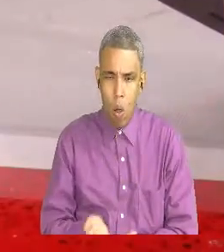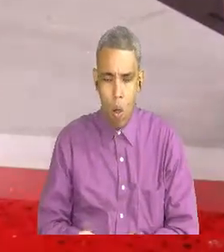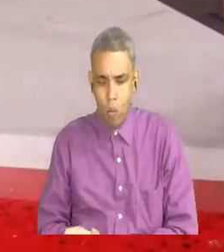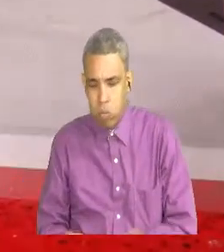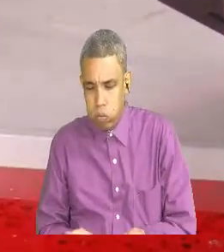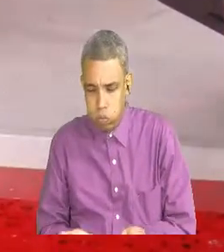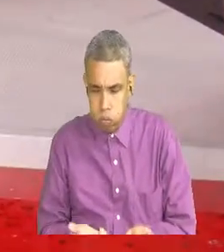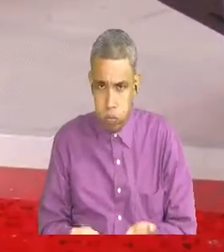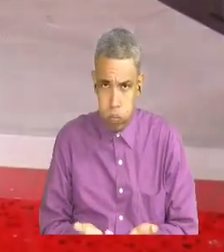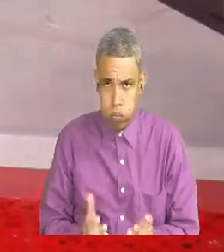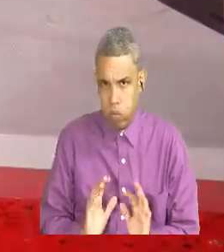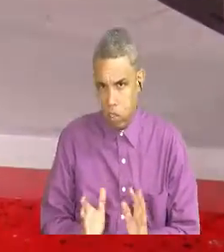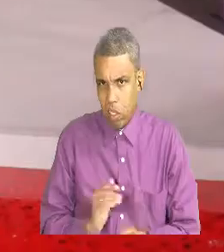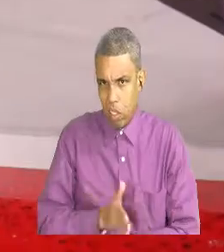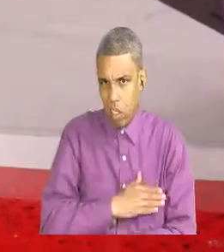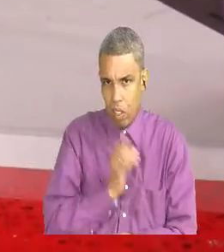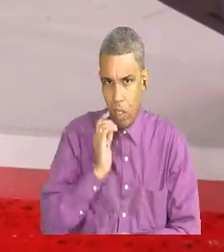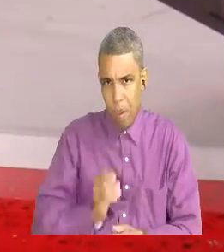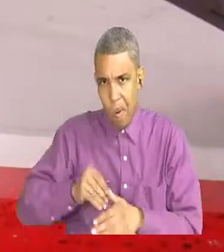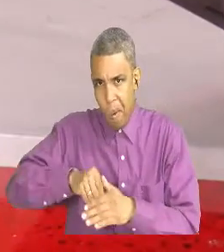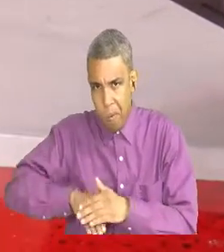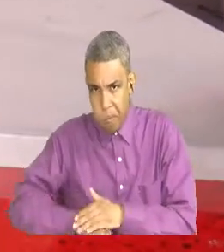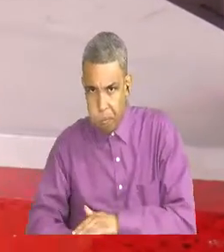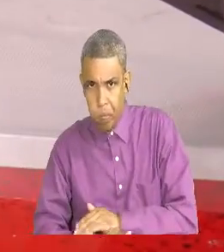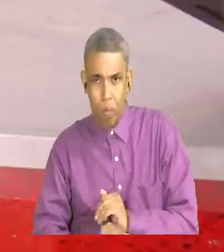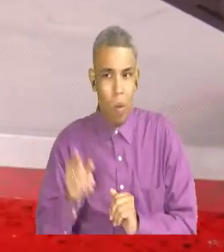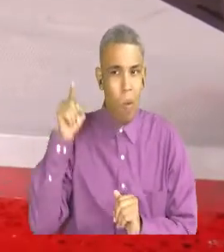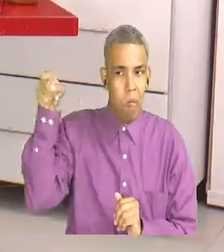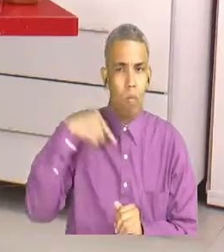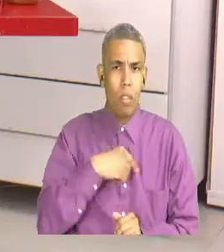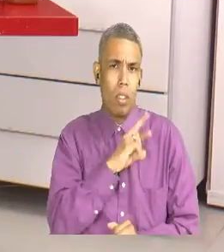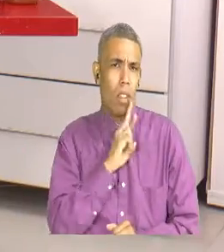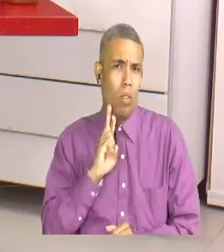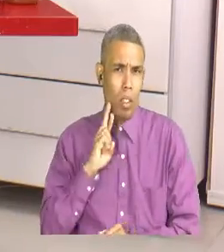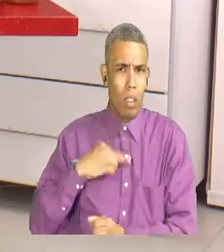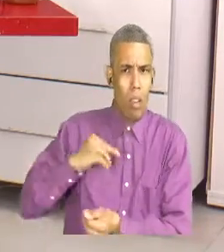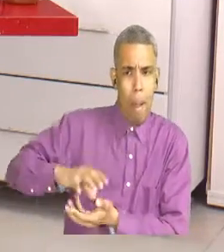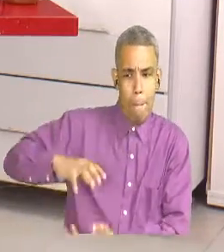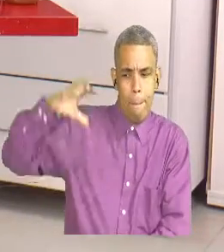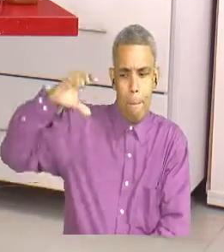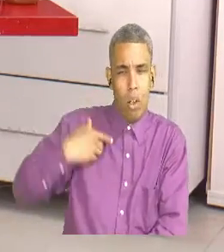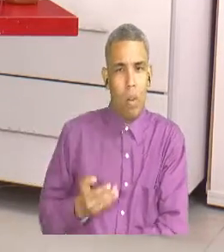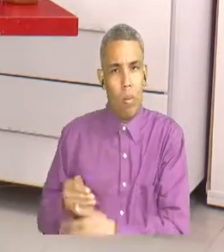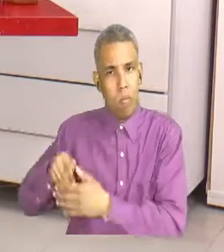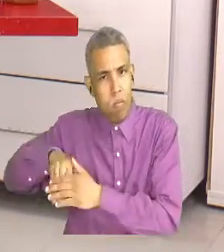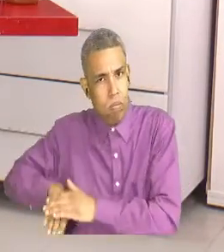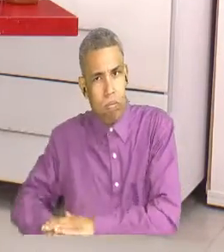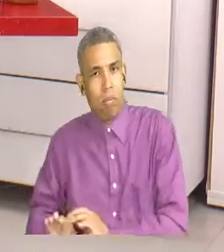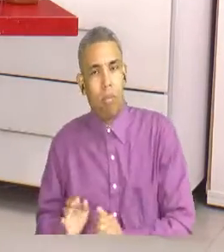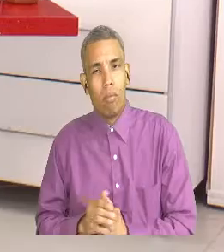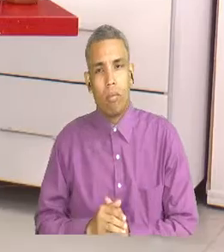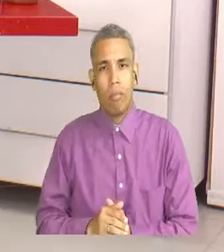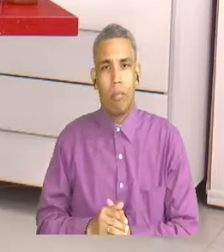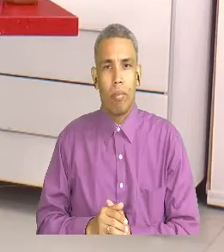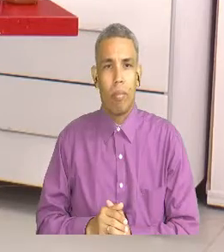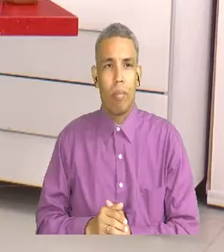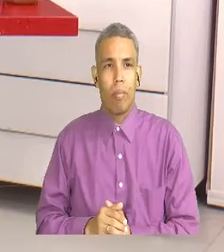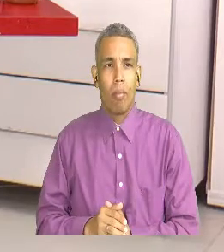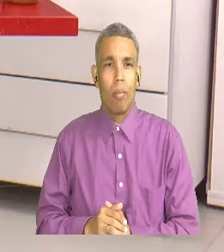que compramos y almacenamos en el restaurante. Perfecto. Si lo tuviésemos crudo, de pronto se nos oxida,